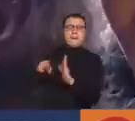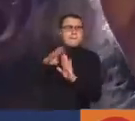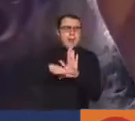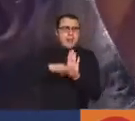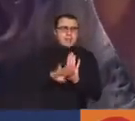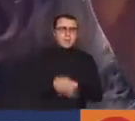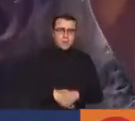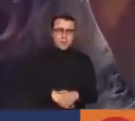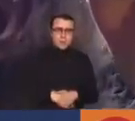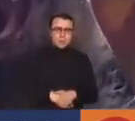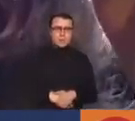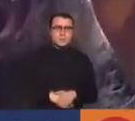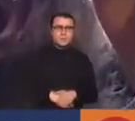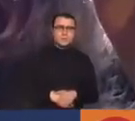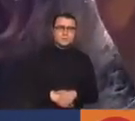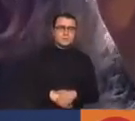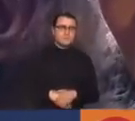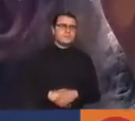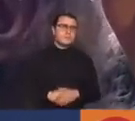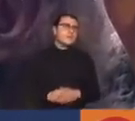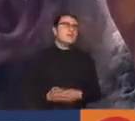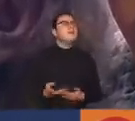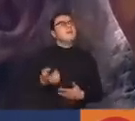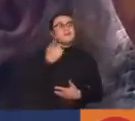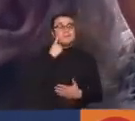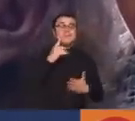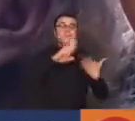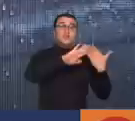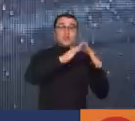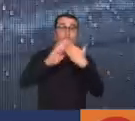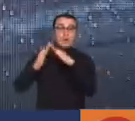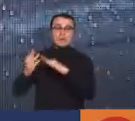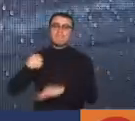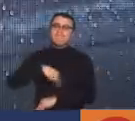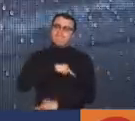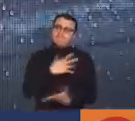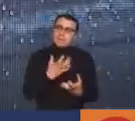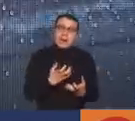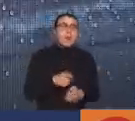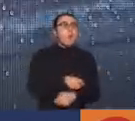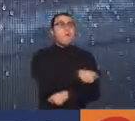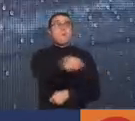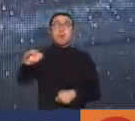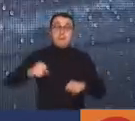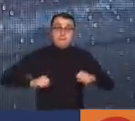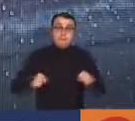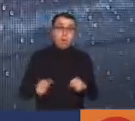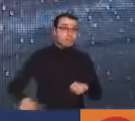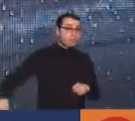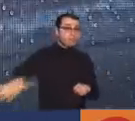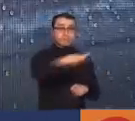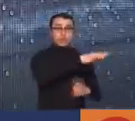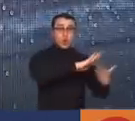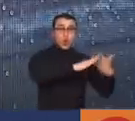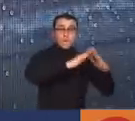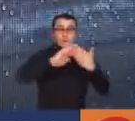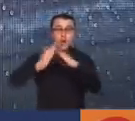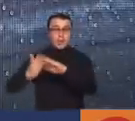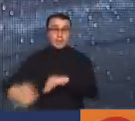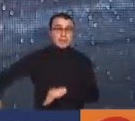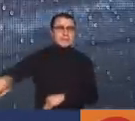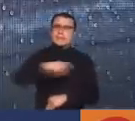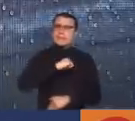Sale más barato, digamos. Entonces, la comunidad, queremos que las comunidades de Bogotá que no estén